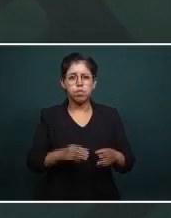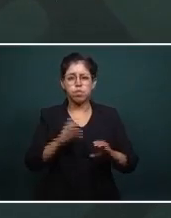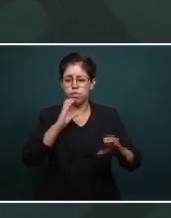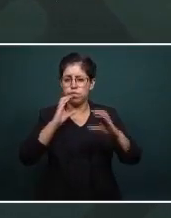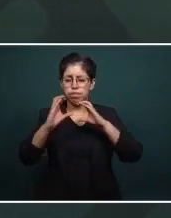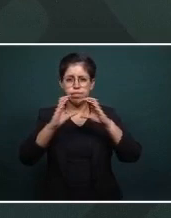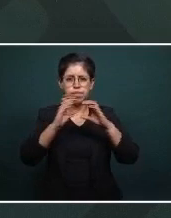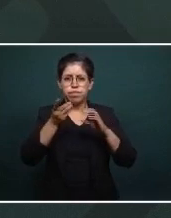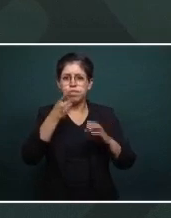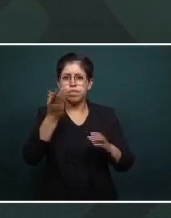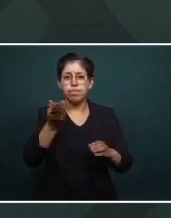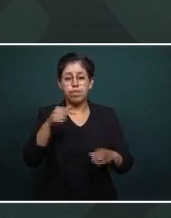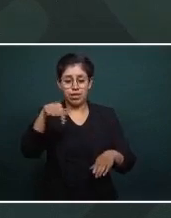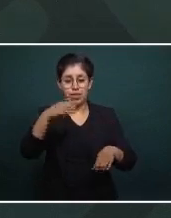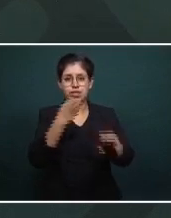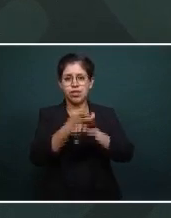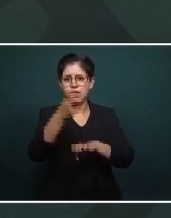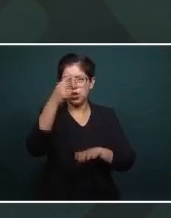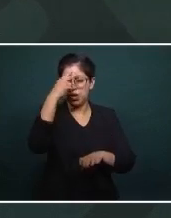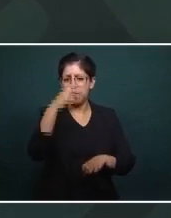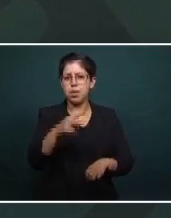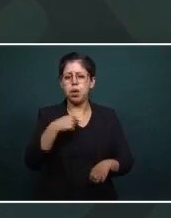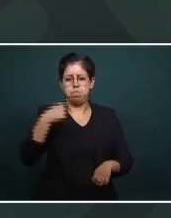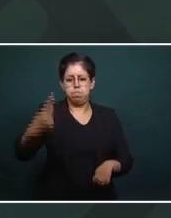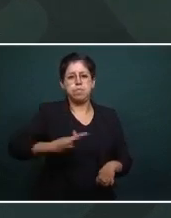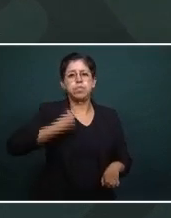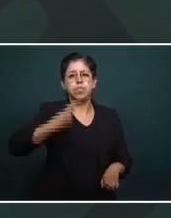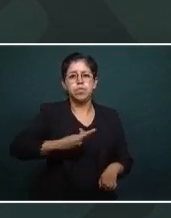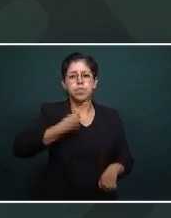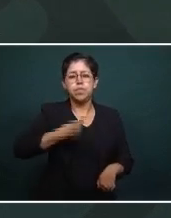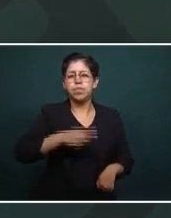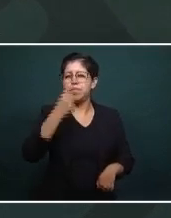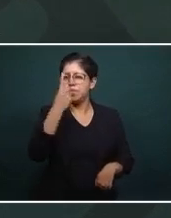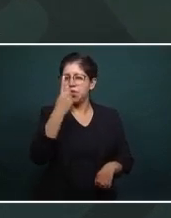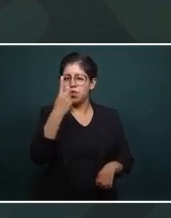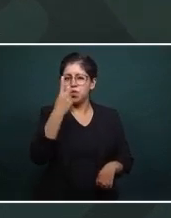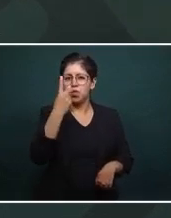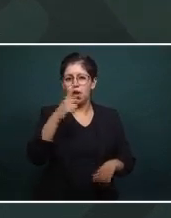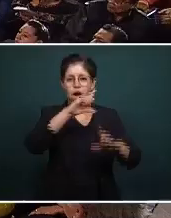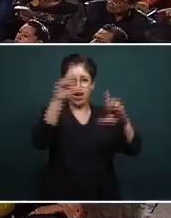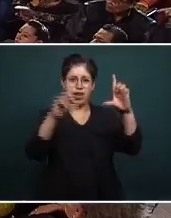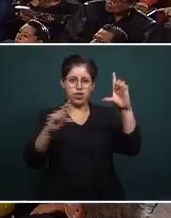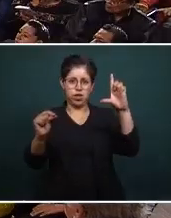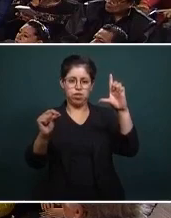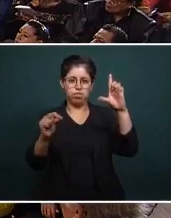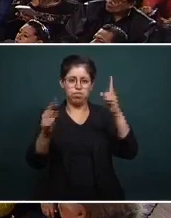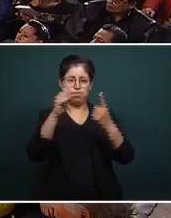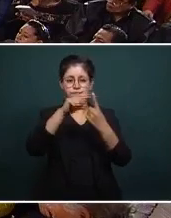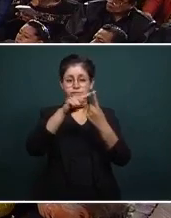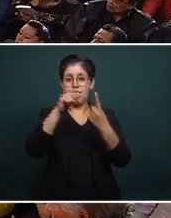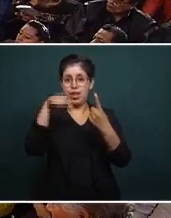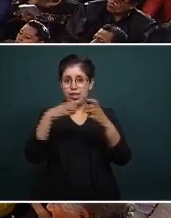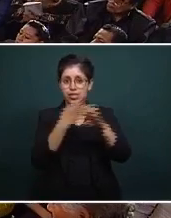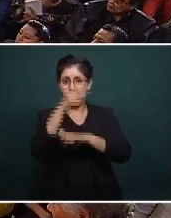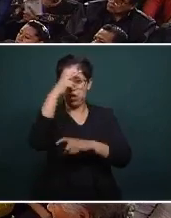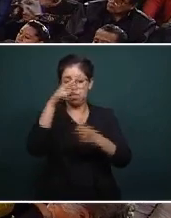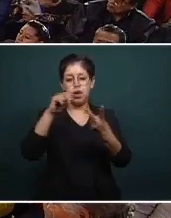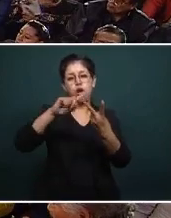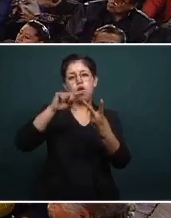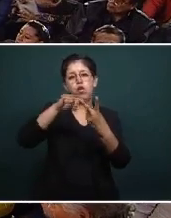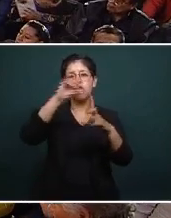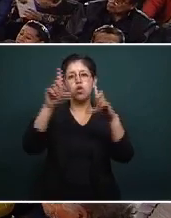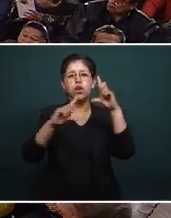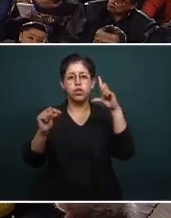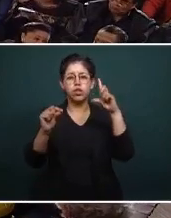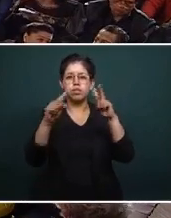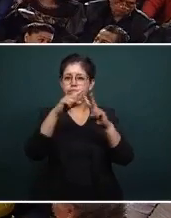comunicador del Estado de México, y uno nacional, para que